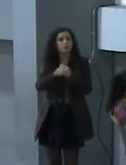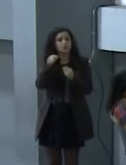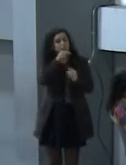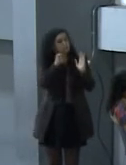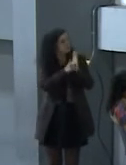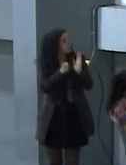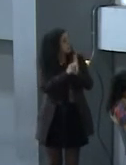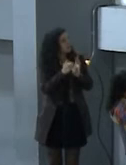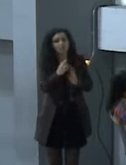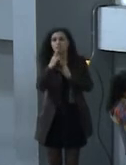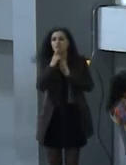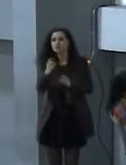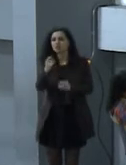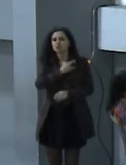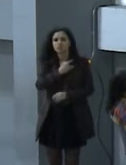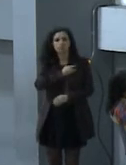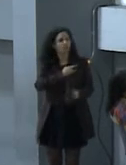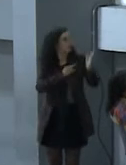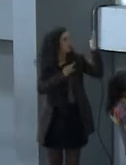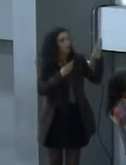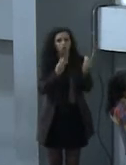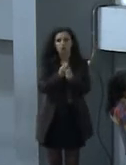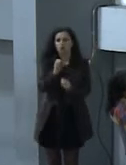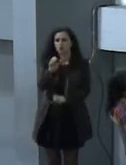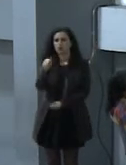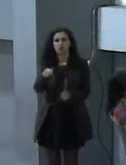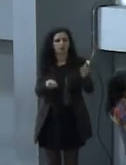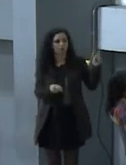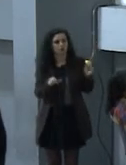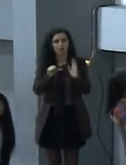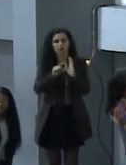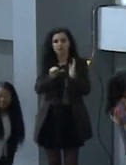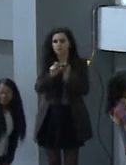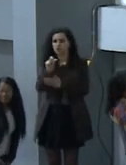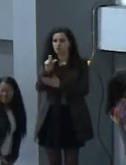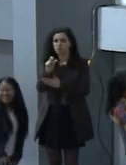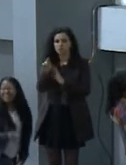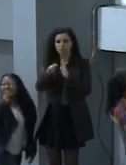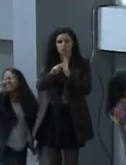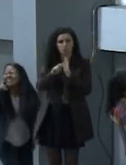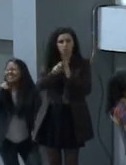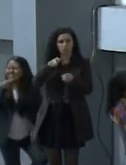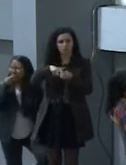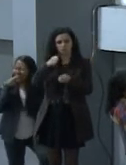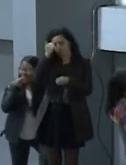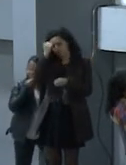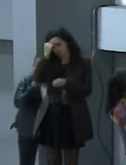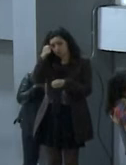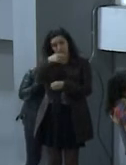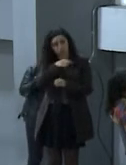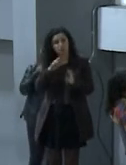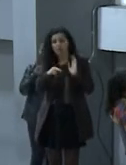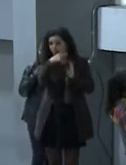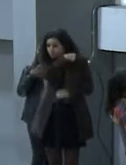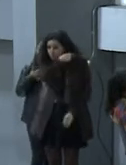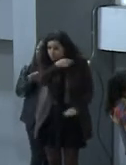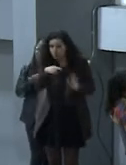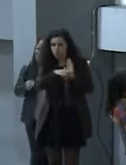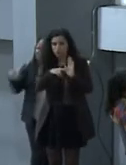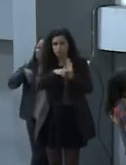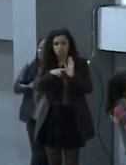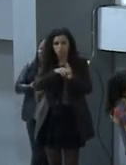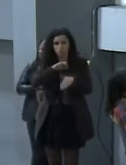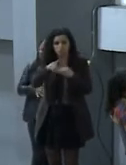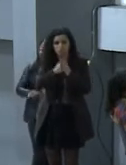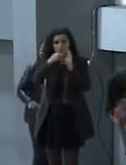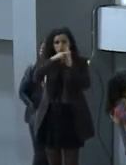esta fue la respuesta de la universidad, compañeros y compañeras. El artículo 11 de la resolución de vinculación de profesores, esta es una resolución, pero en todas